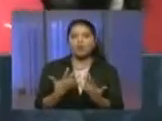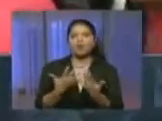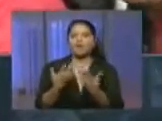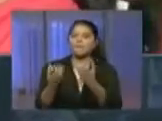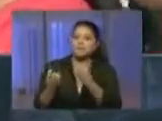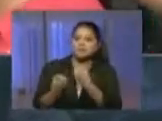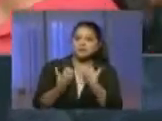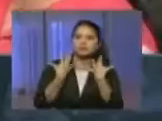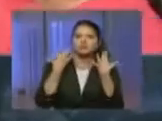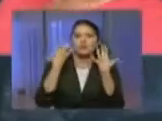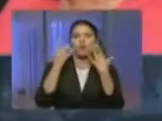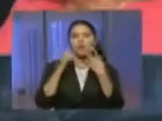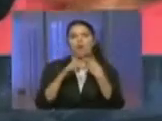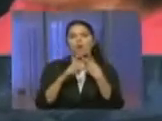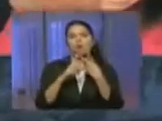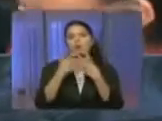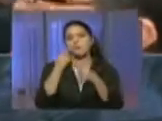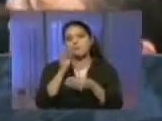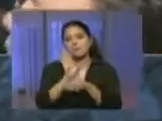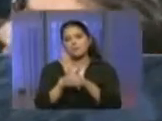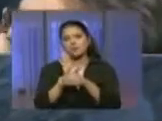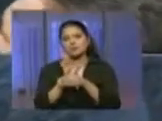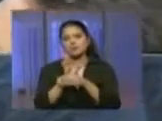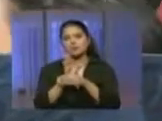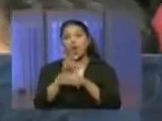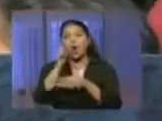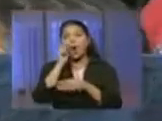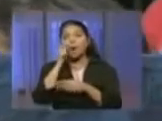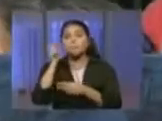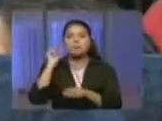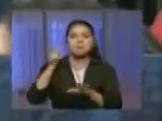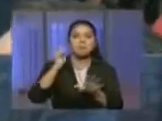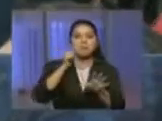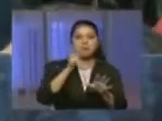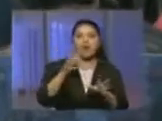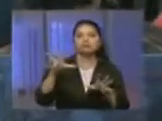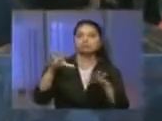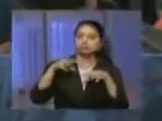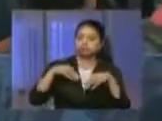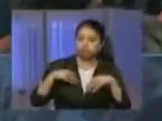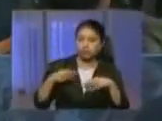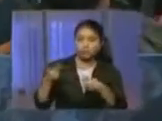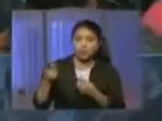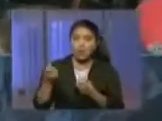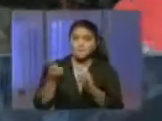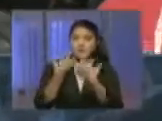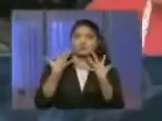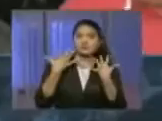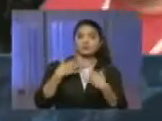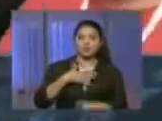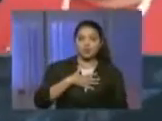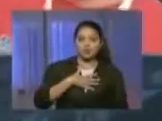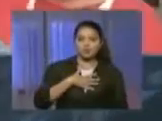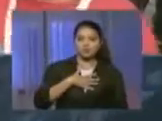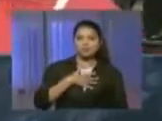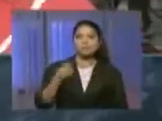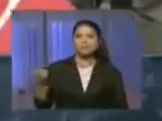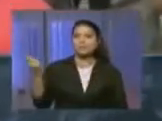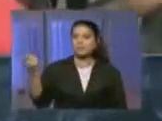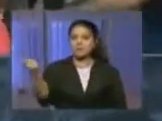bendiciones de protección del chamán Manuel Delgado las recibo ministro